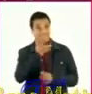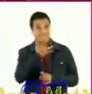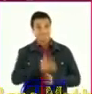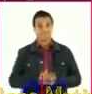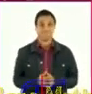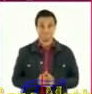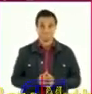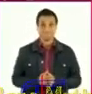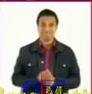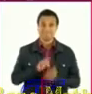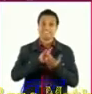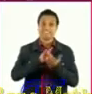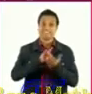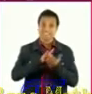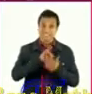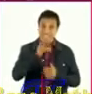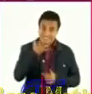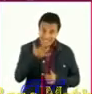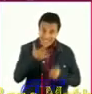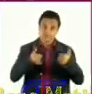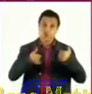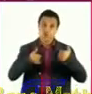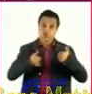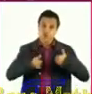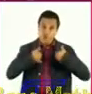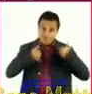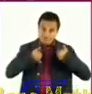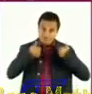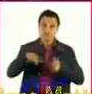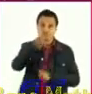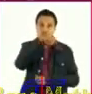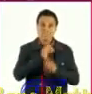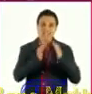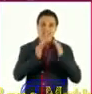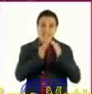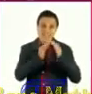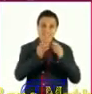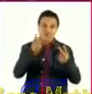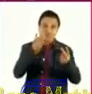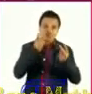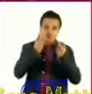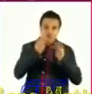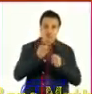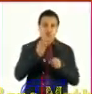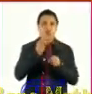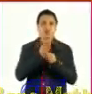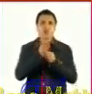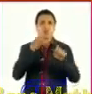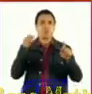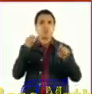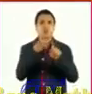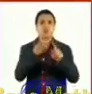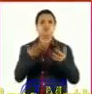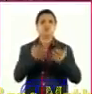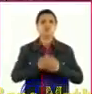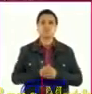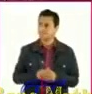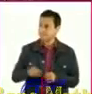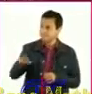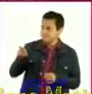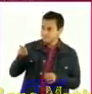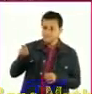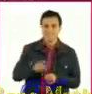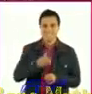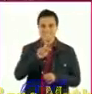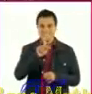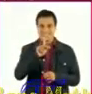Claudia. Gracias, jóvenes, por recibirnos en su casa. Y bueno, maestra, el propósito es desarrollar el plan de